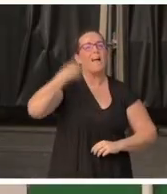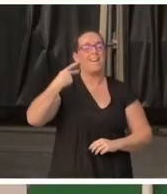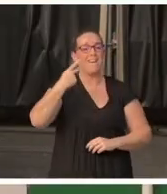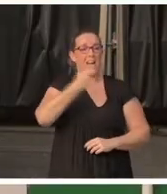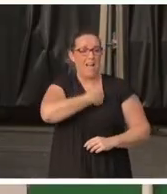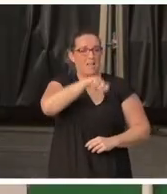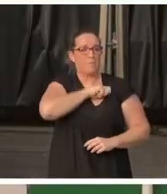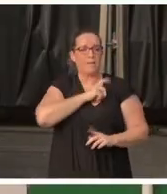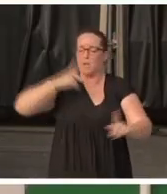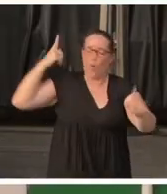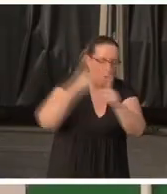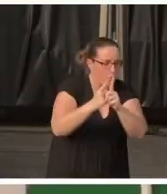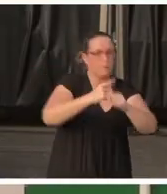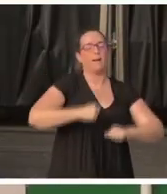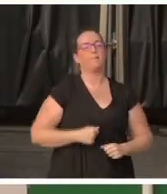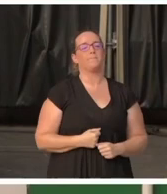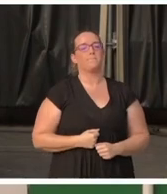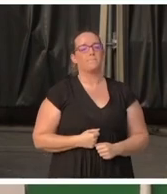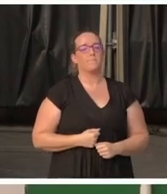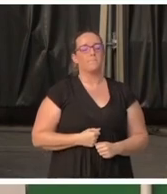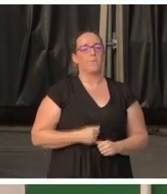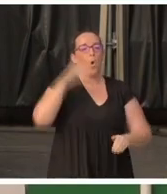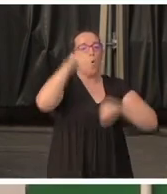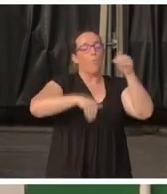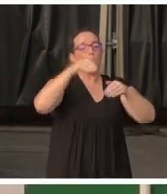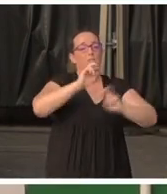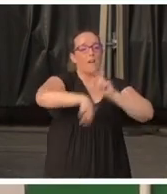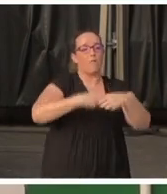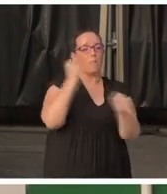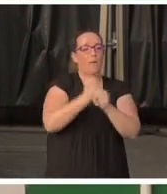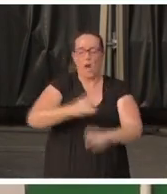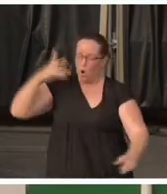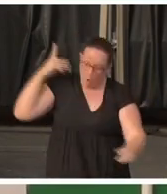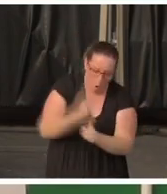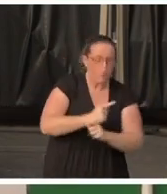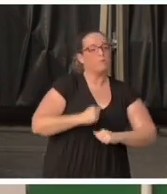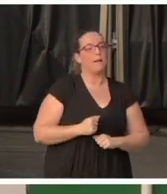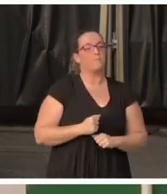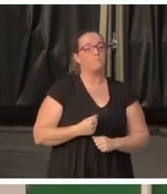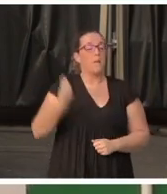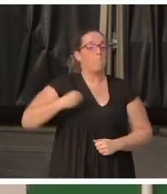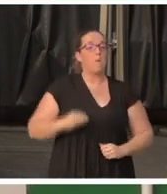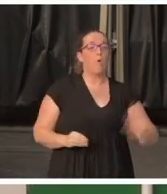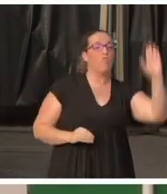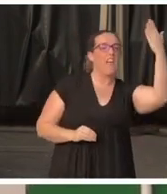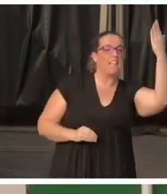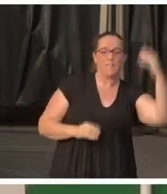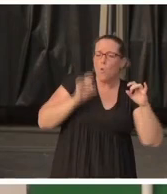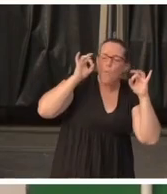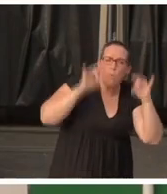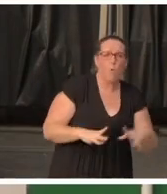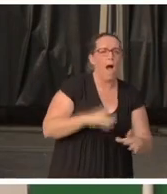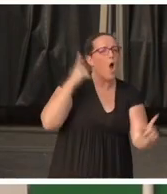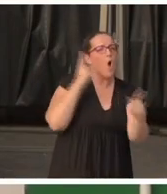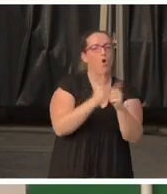más expansivos de la historia. Han votado en contra de la reforma laboral, igual la ultraderecha. Han votado en contra de cuidar